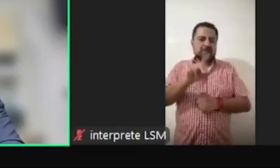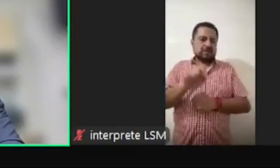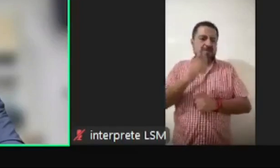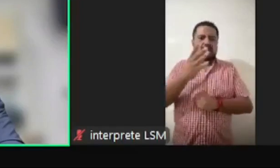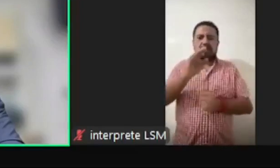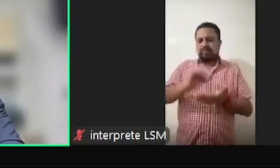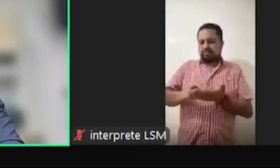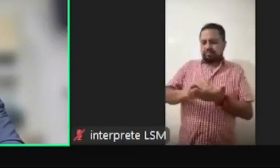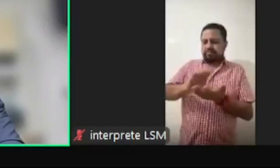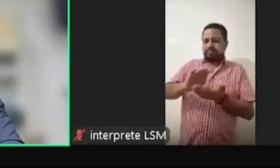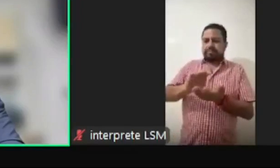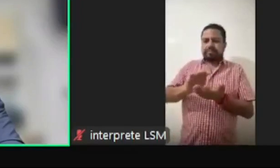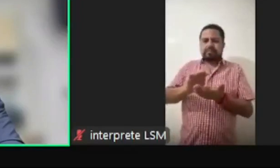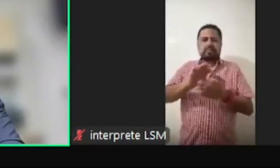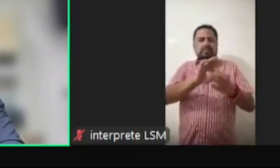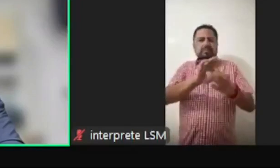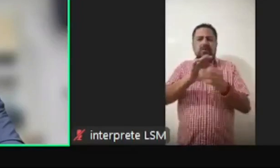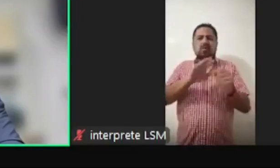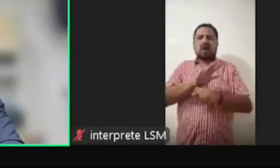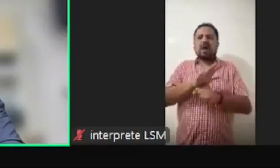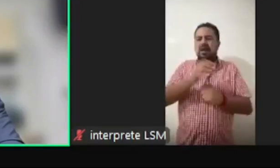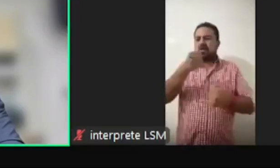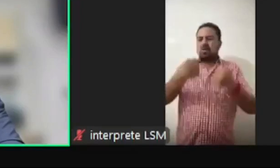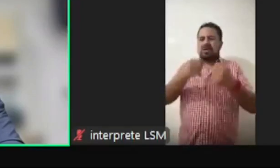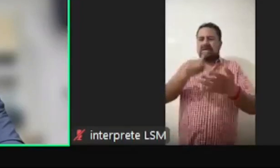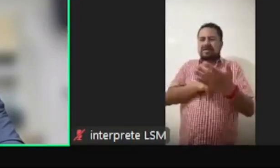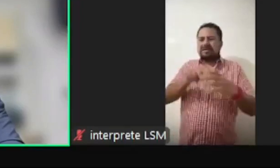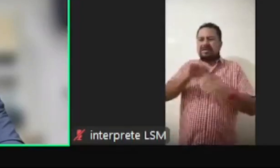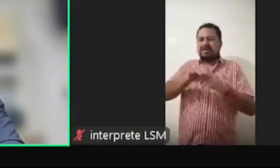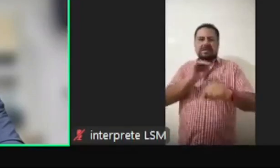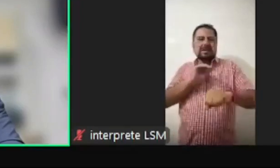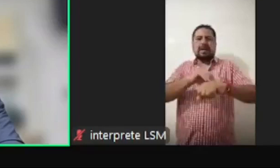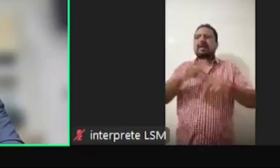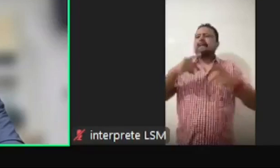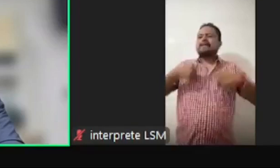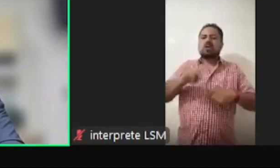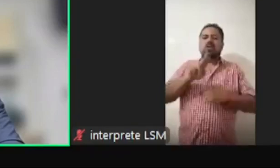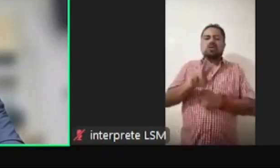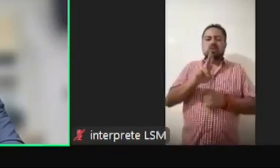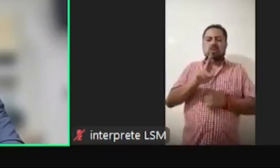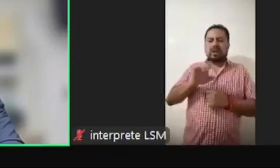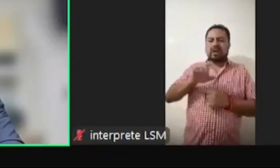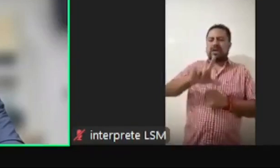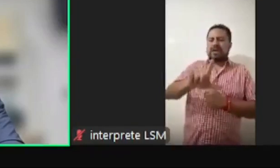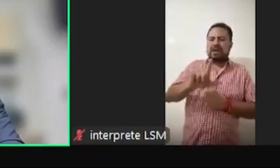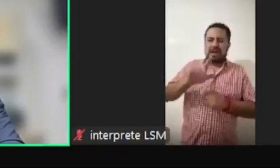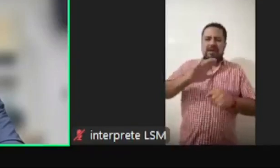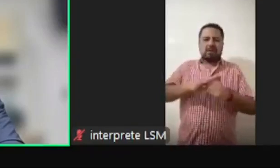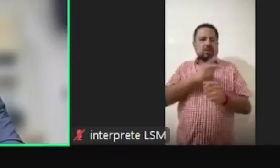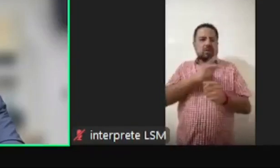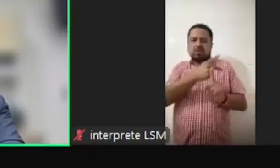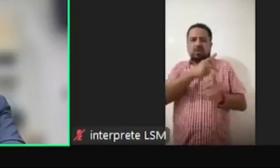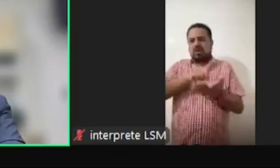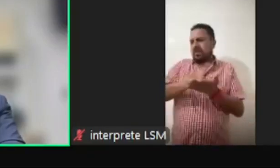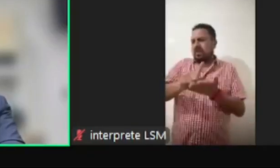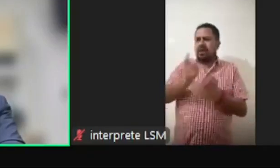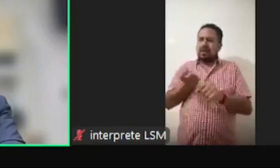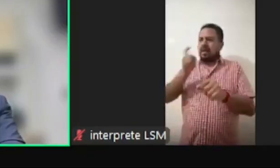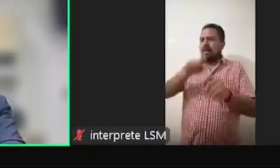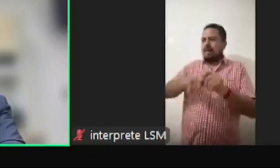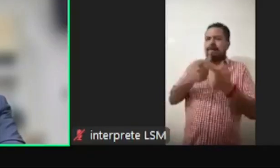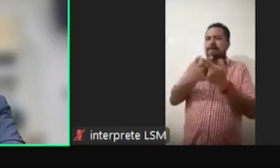acumulados relativos al juicio electoral ciudadano interpuesto por el ciudadano Uriel Joacín Zagal Magadán por propio derecho y en calidad de militante del